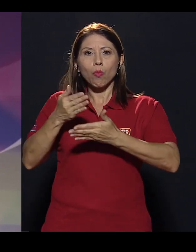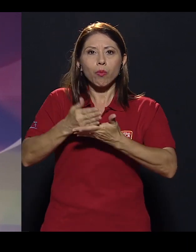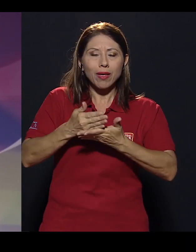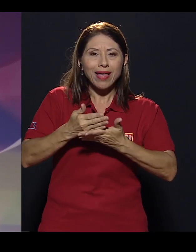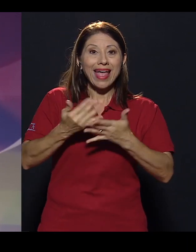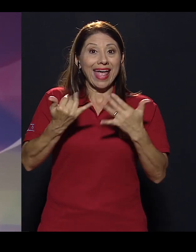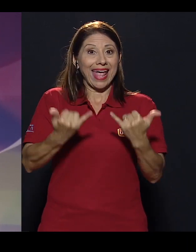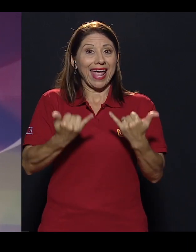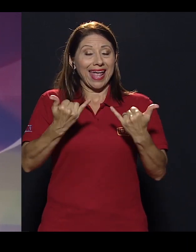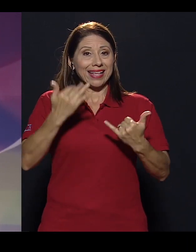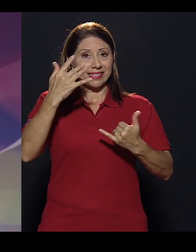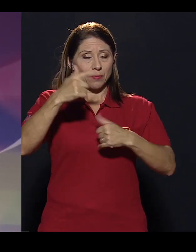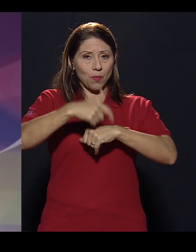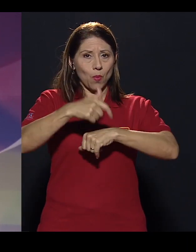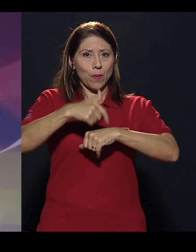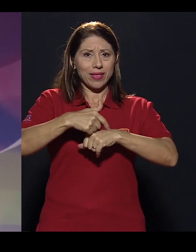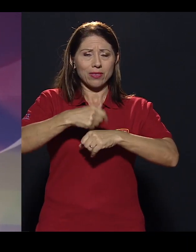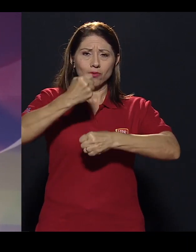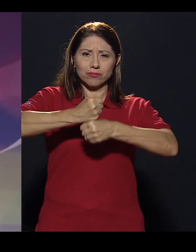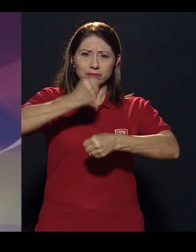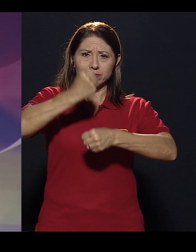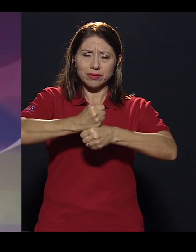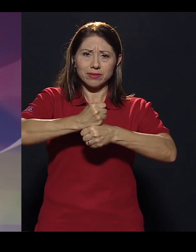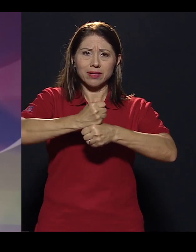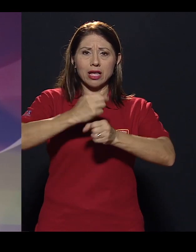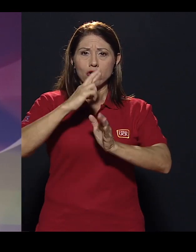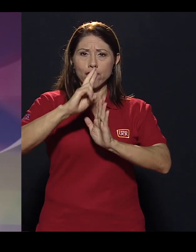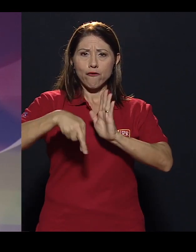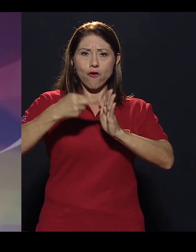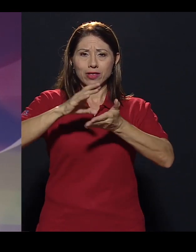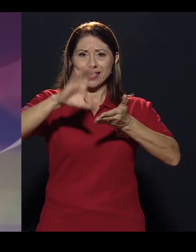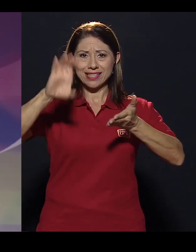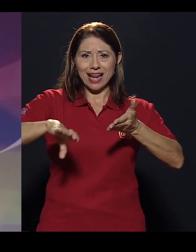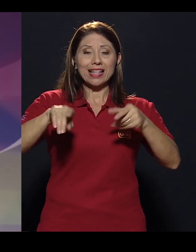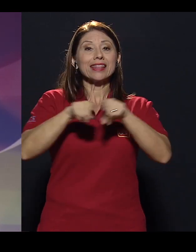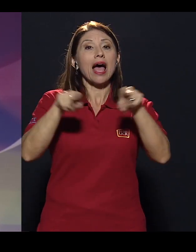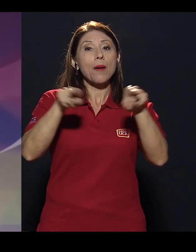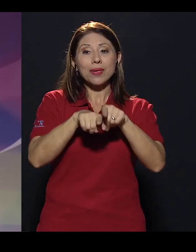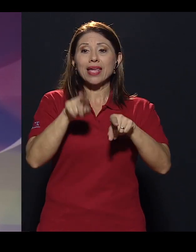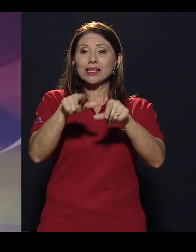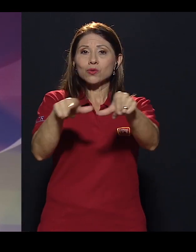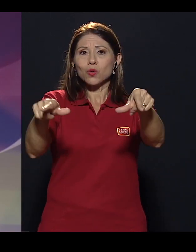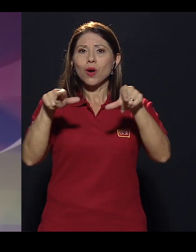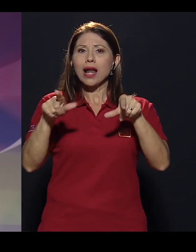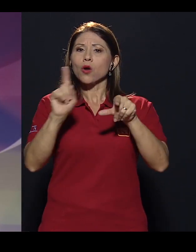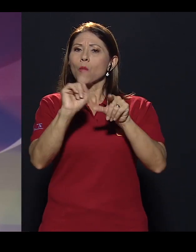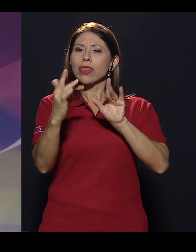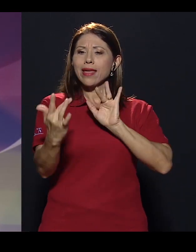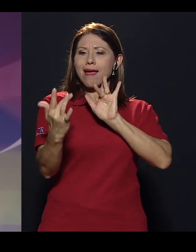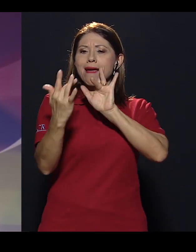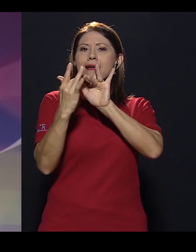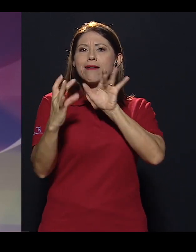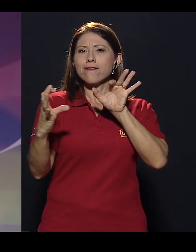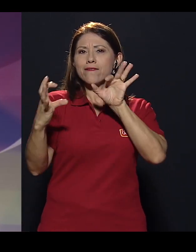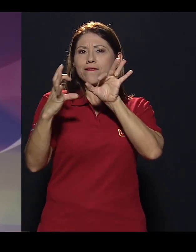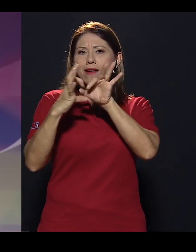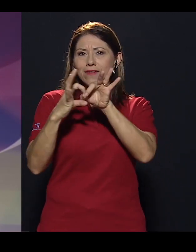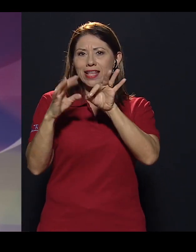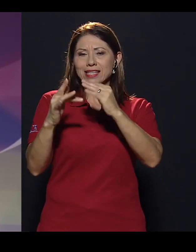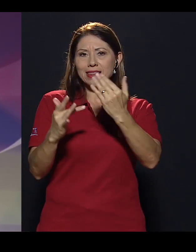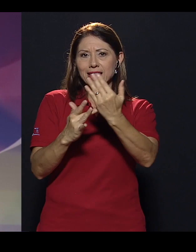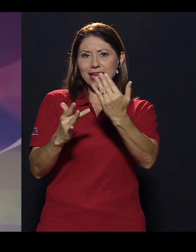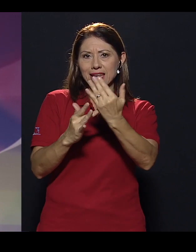momento el papel que tiene el CENAREC es un papel también de referencia técnica. Me parece que